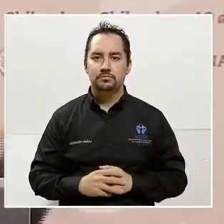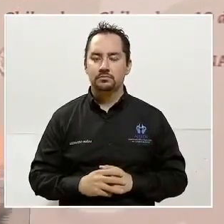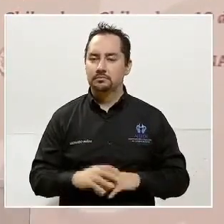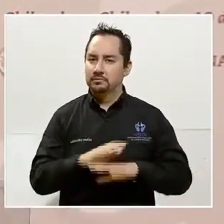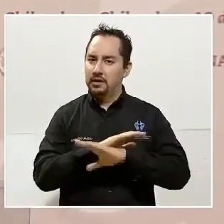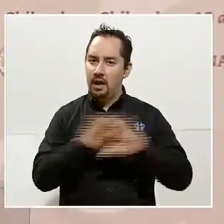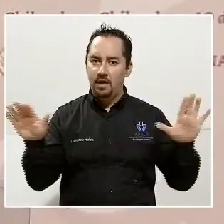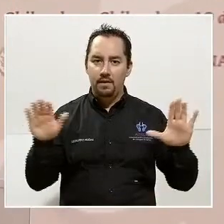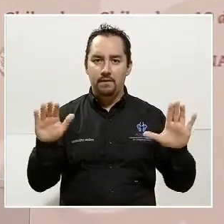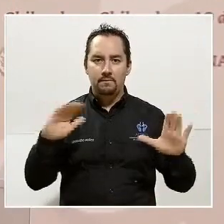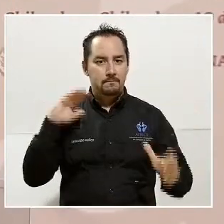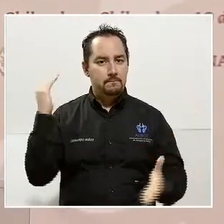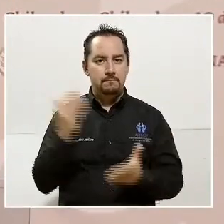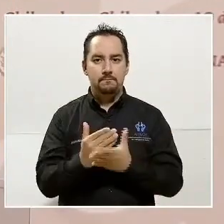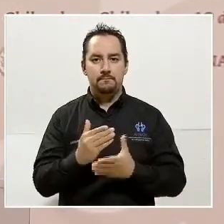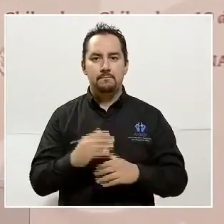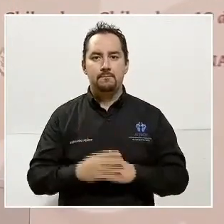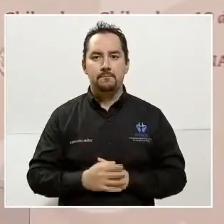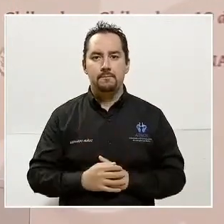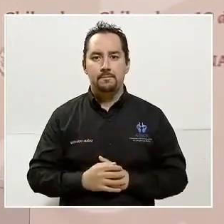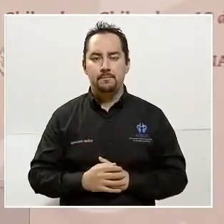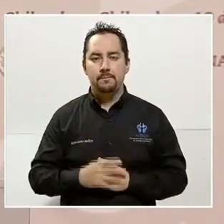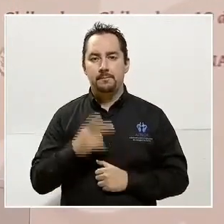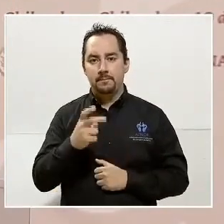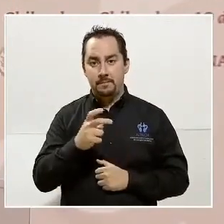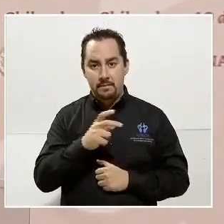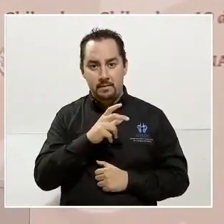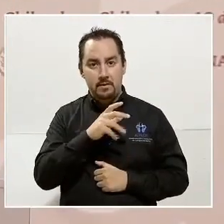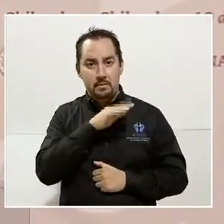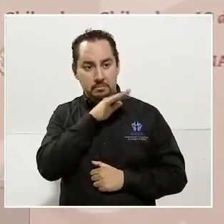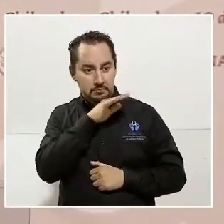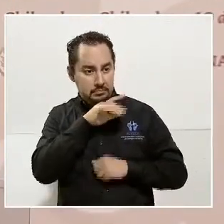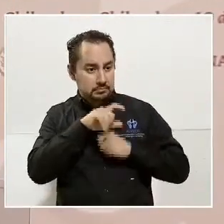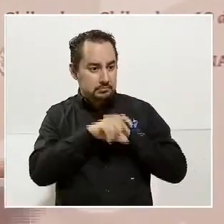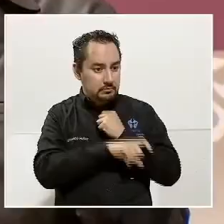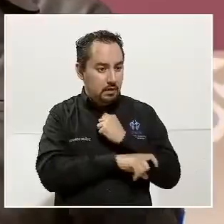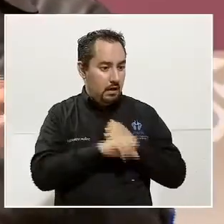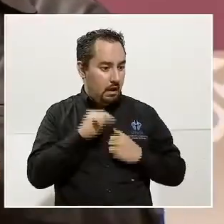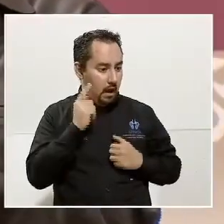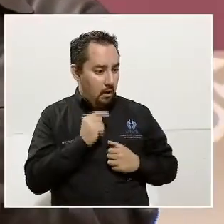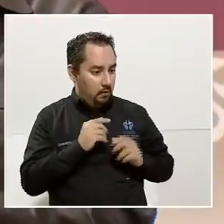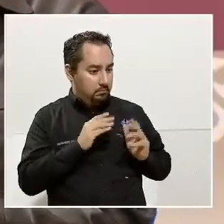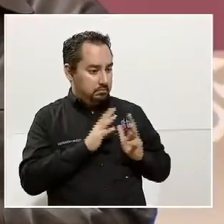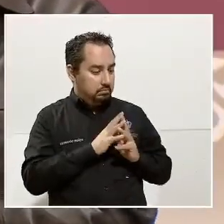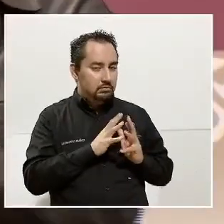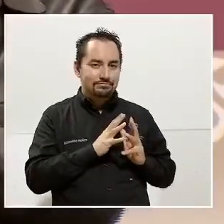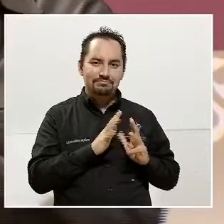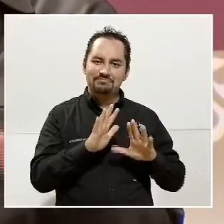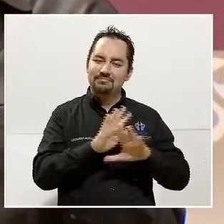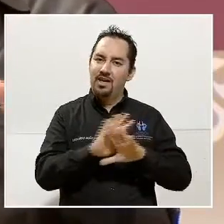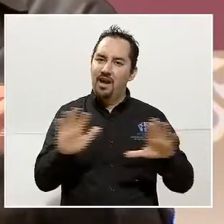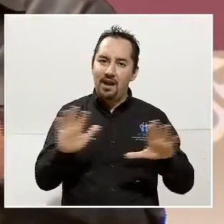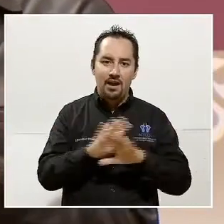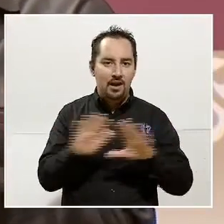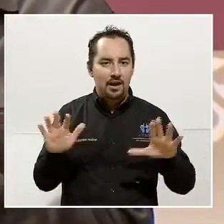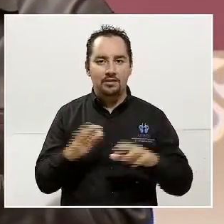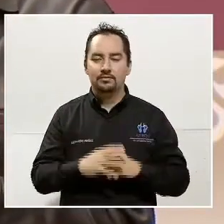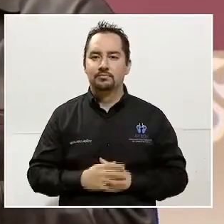Nada de eso, así como la corrupción, que hay que estigmatizarla, así lo